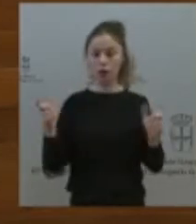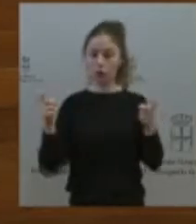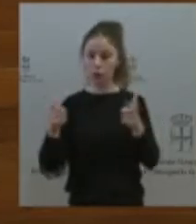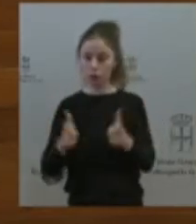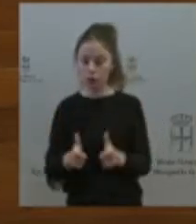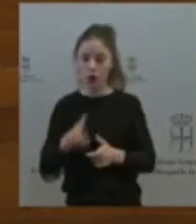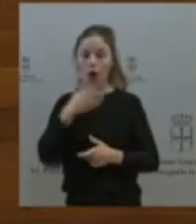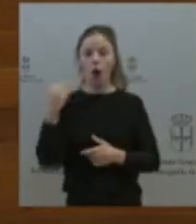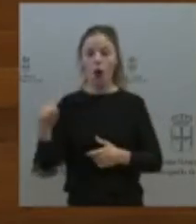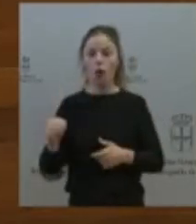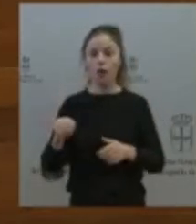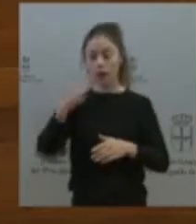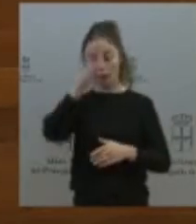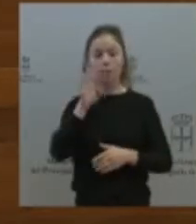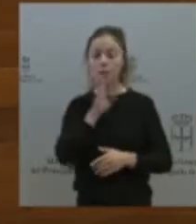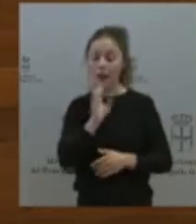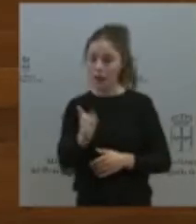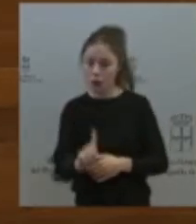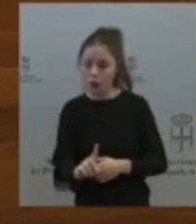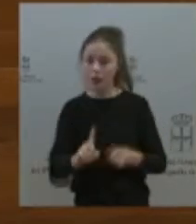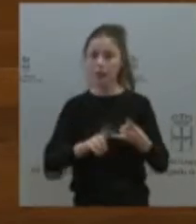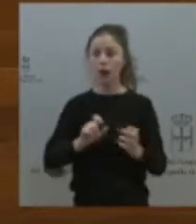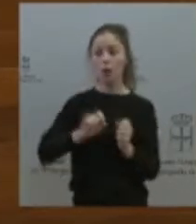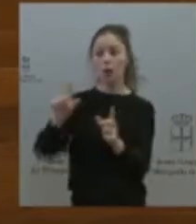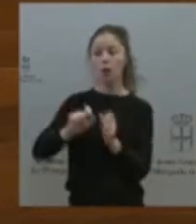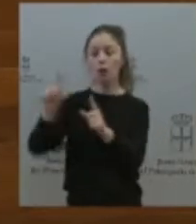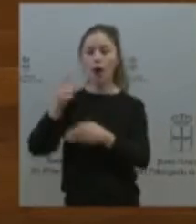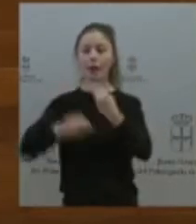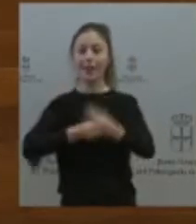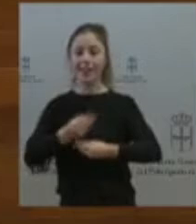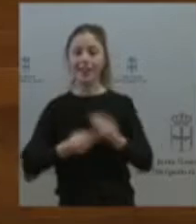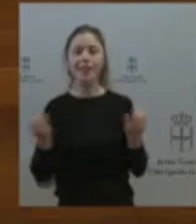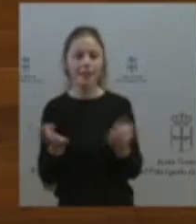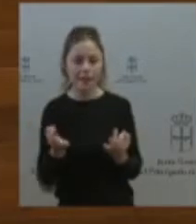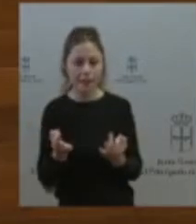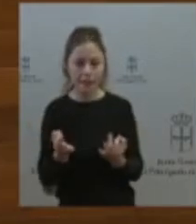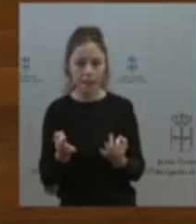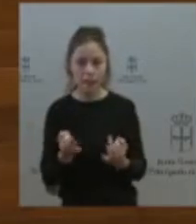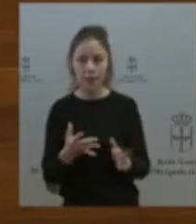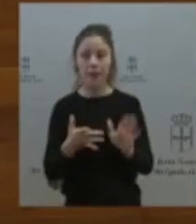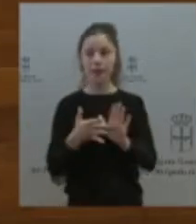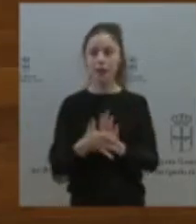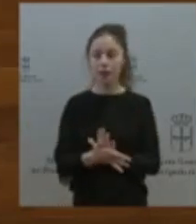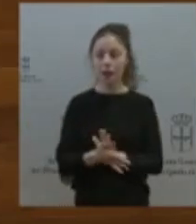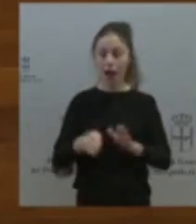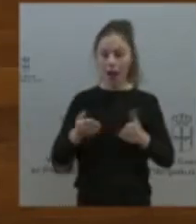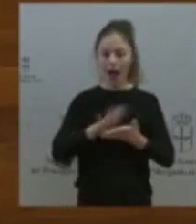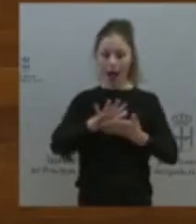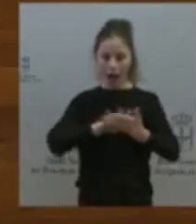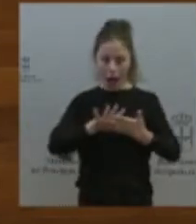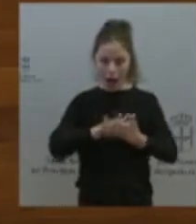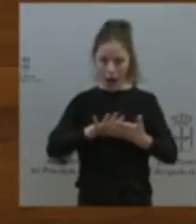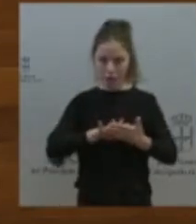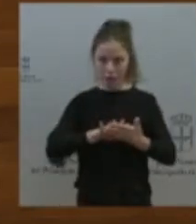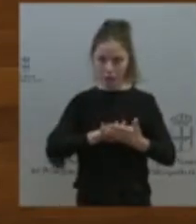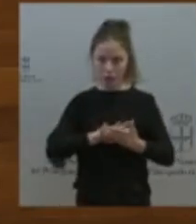migración, ¿qué hacemos? Bueno, pues creemos que el incremento, que el poner sobre la mesa la gratuidad de las escuelas infantiles de 0 a 3 es útil, hace